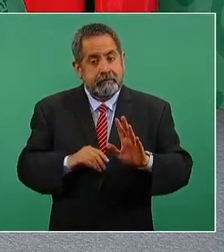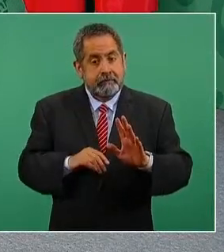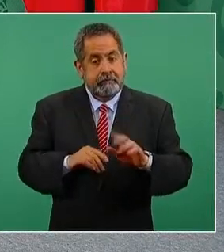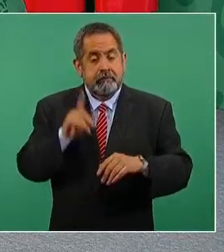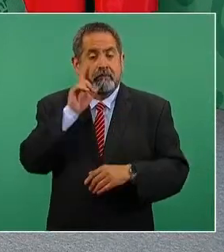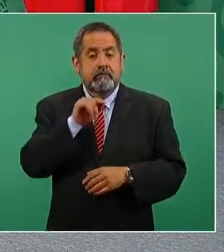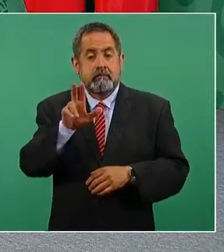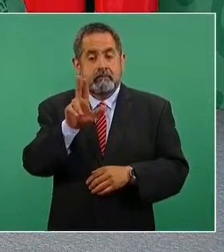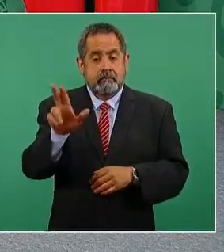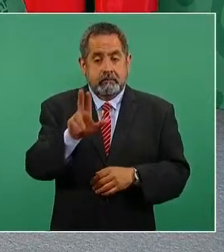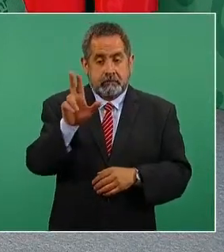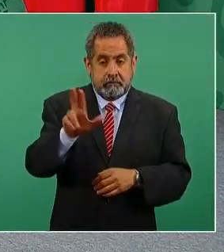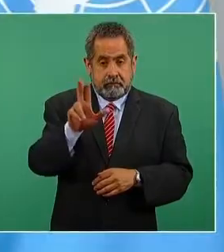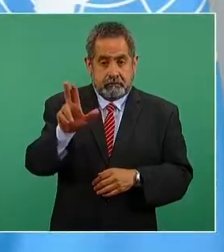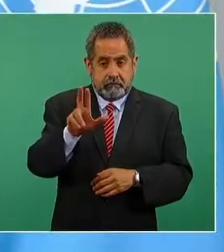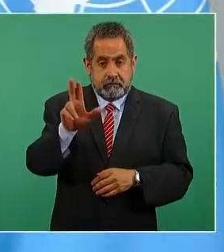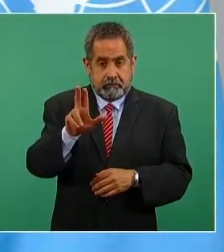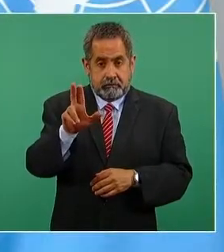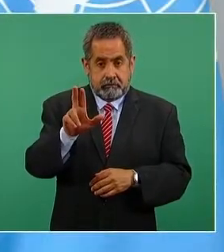martes